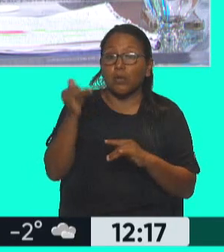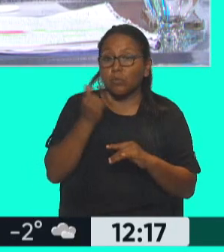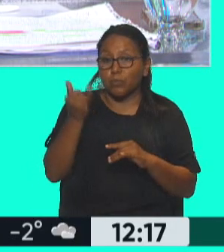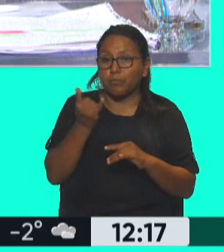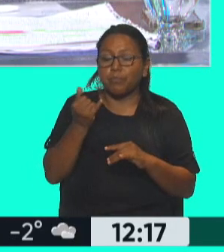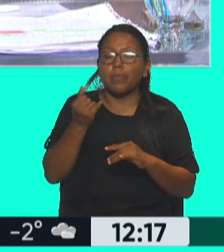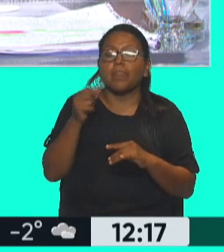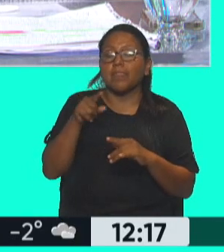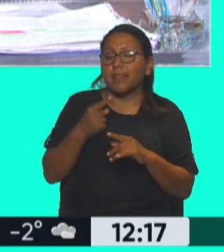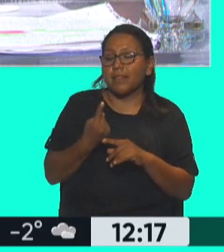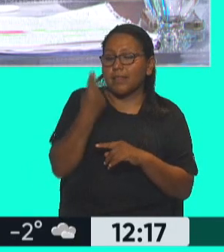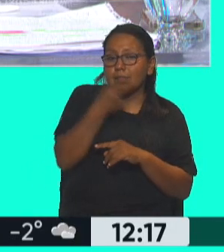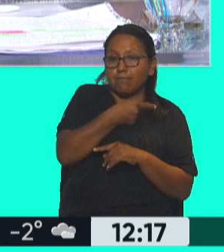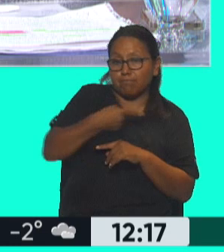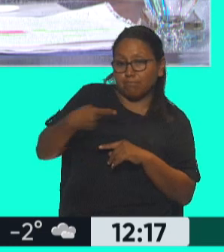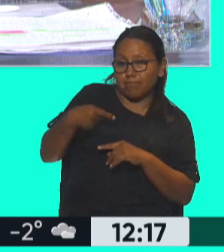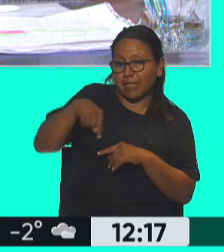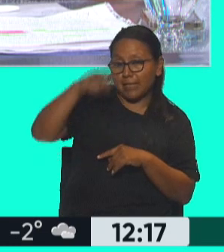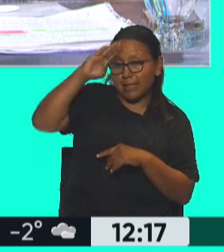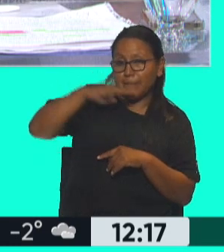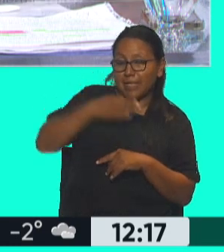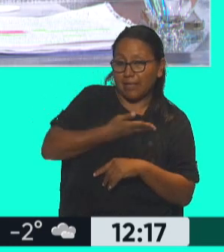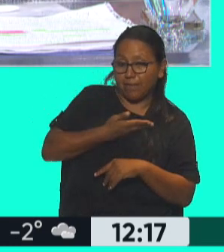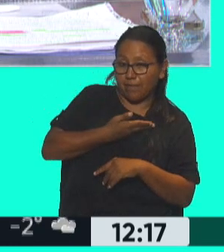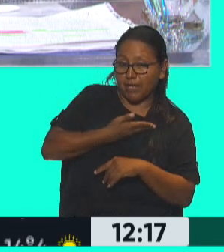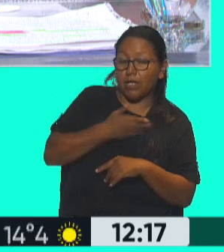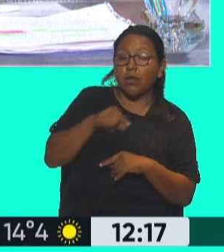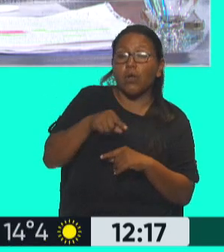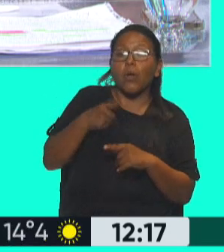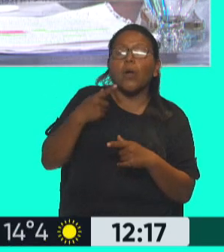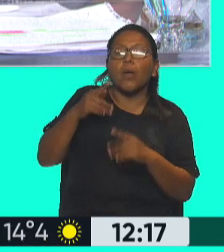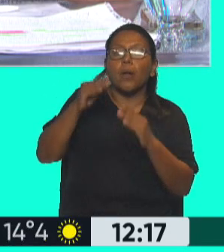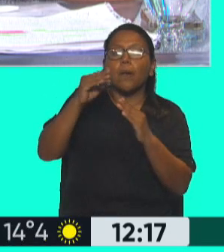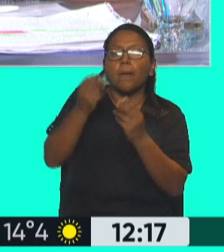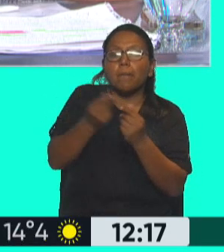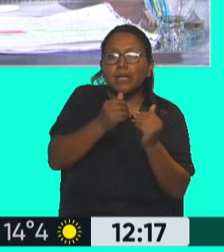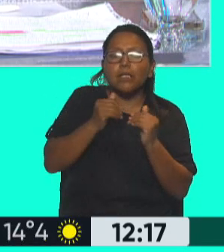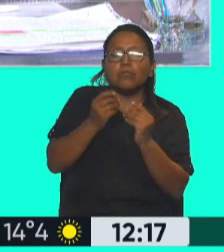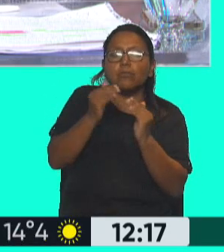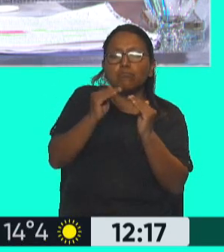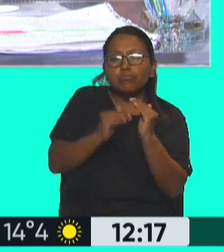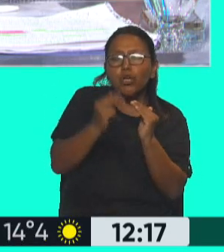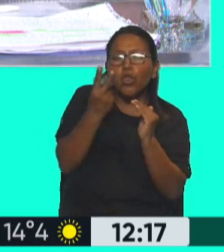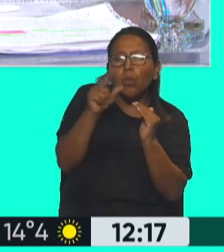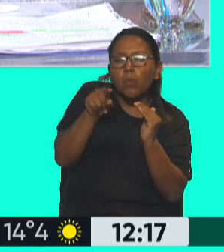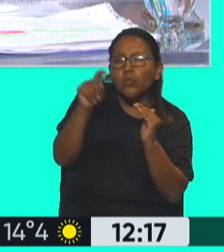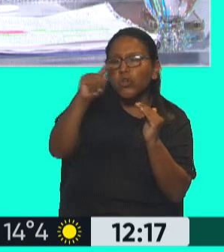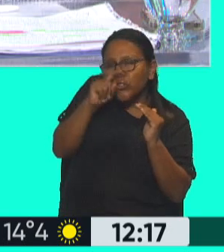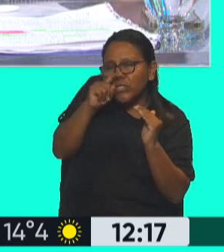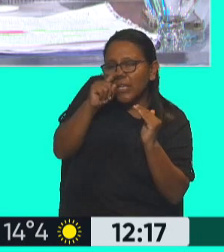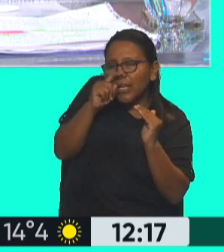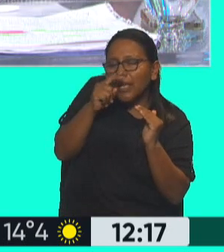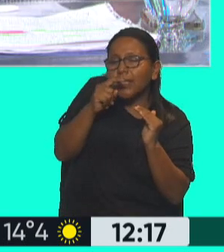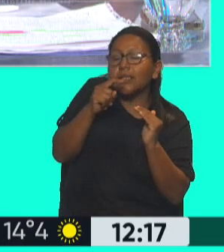En la primera semana de este mes en curso se ha decretado una baja en el precio de los alimentos, de 2.7, que es la semana del